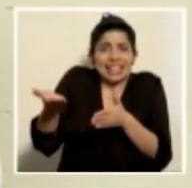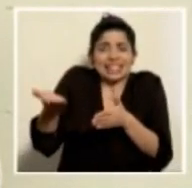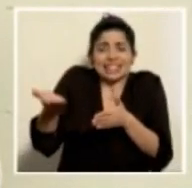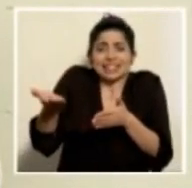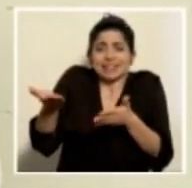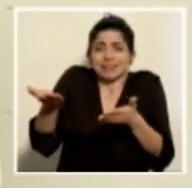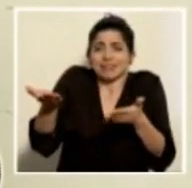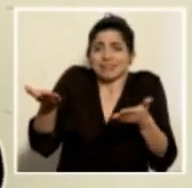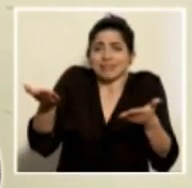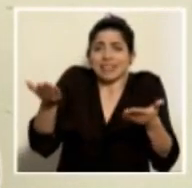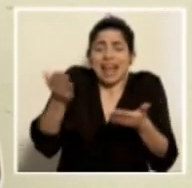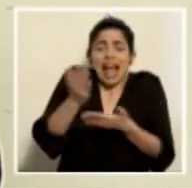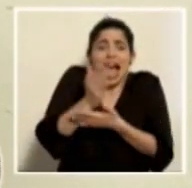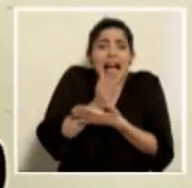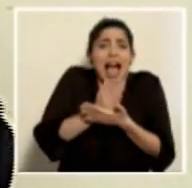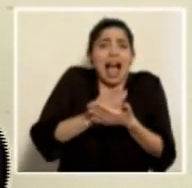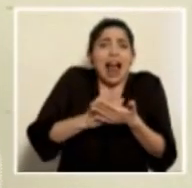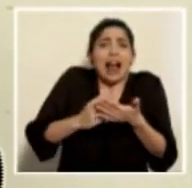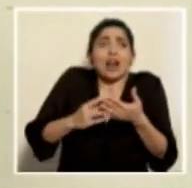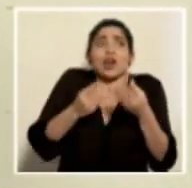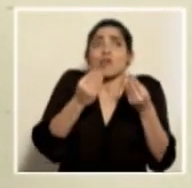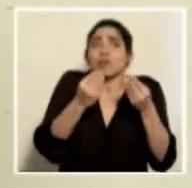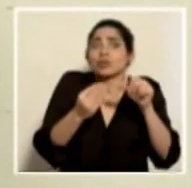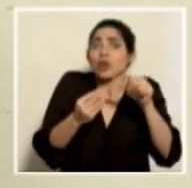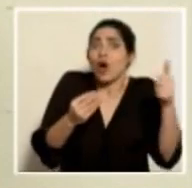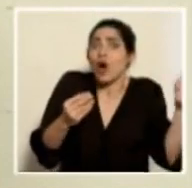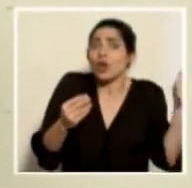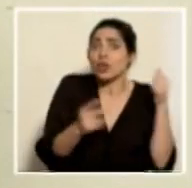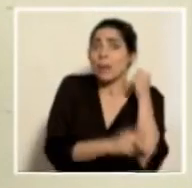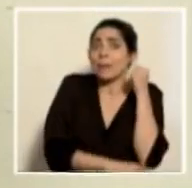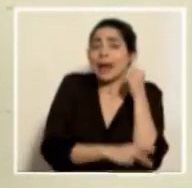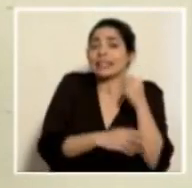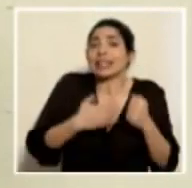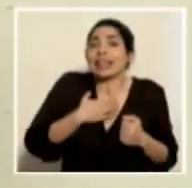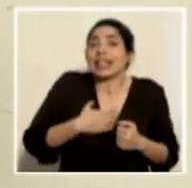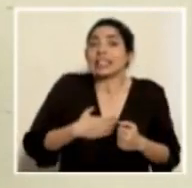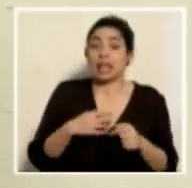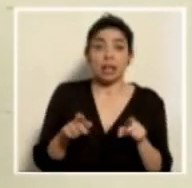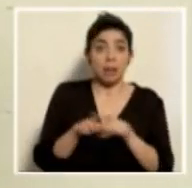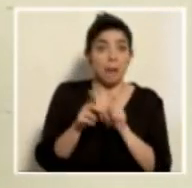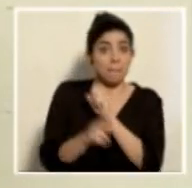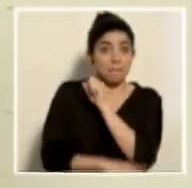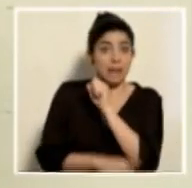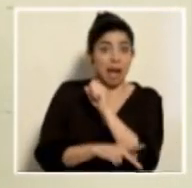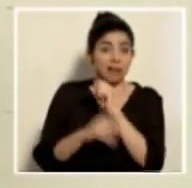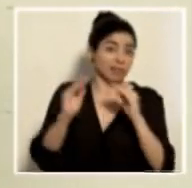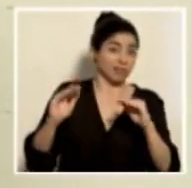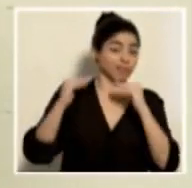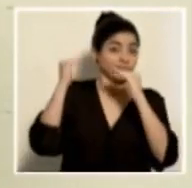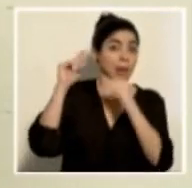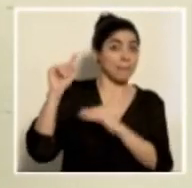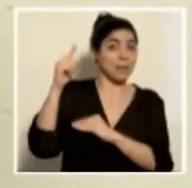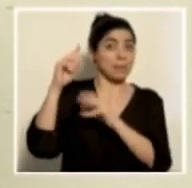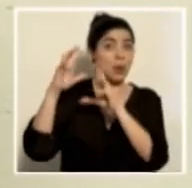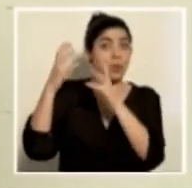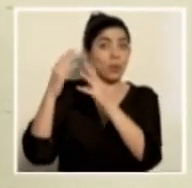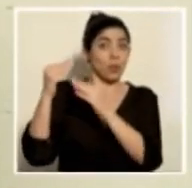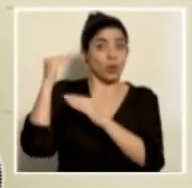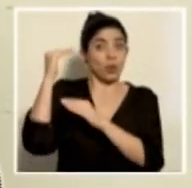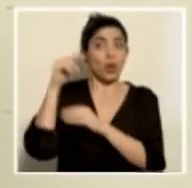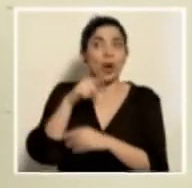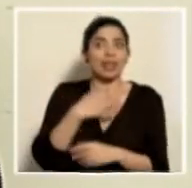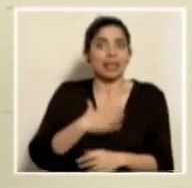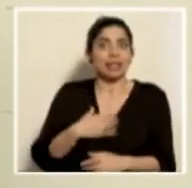es algo que desean muchos países, incluso de primer mundo. Eso es lo que somos capaces a veces de